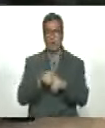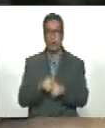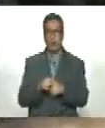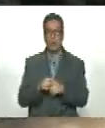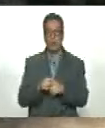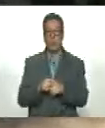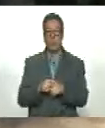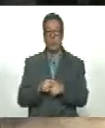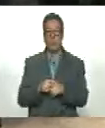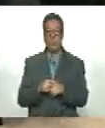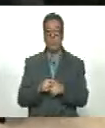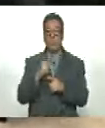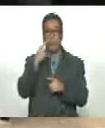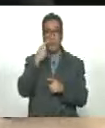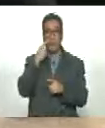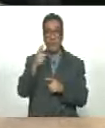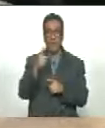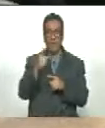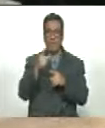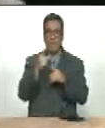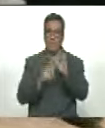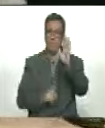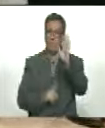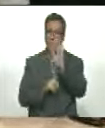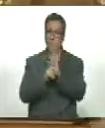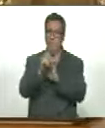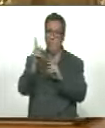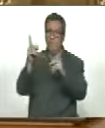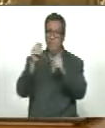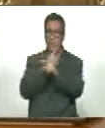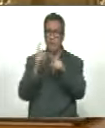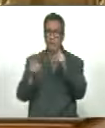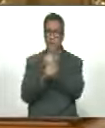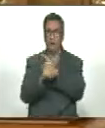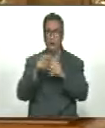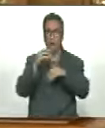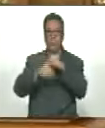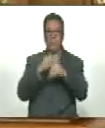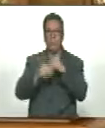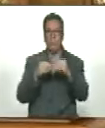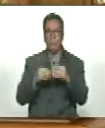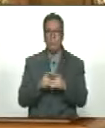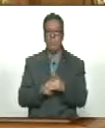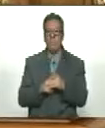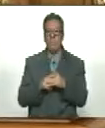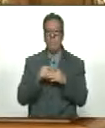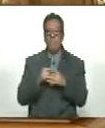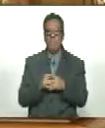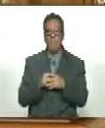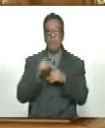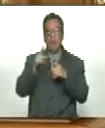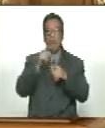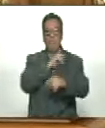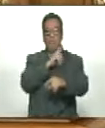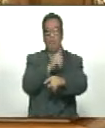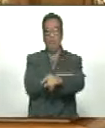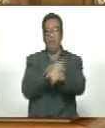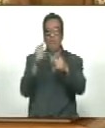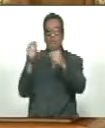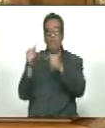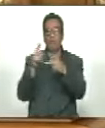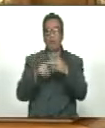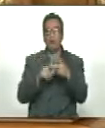Gómez, vemos el crecimiento económico del país fundado en un fortalecimiento de la